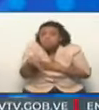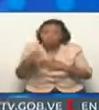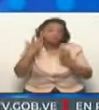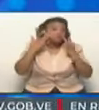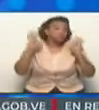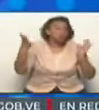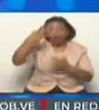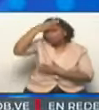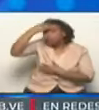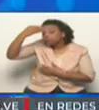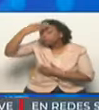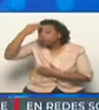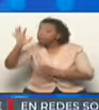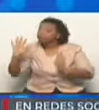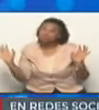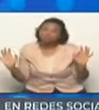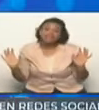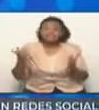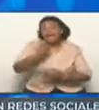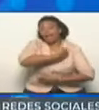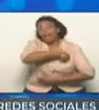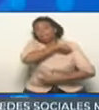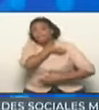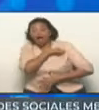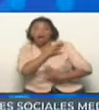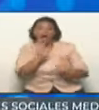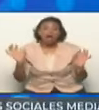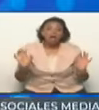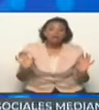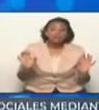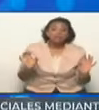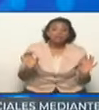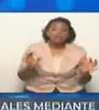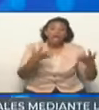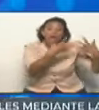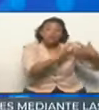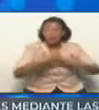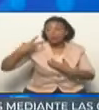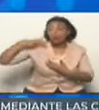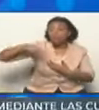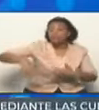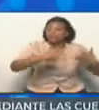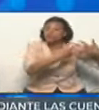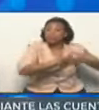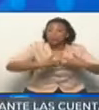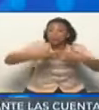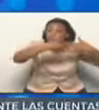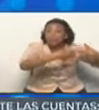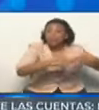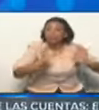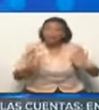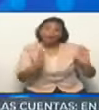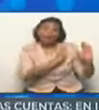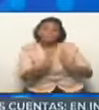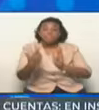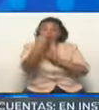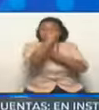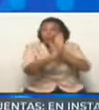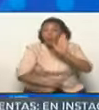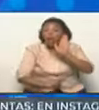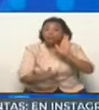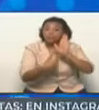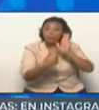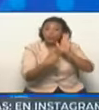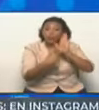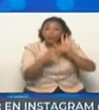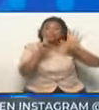Sí, en España, en Washington, el plan de él es el plan, me llama, de